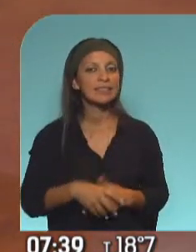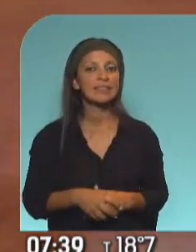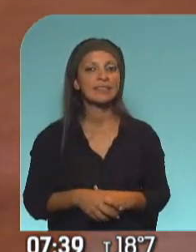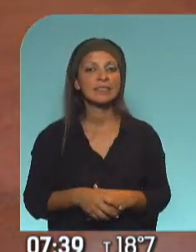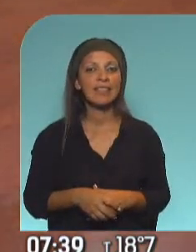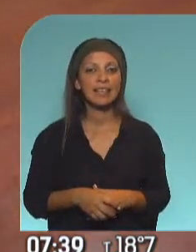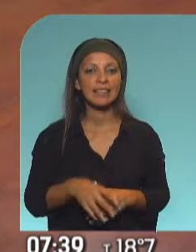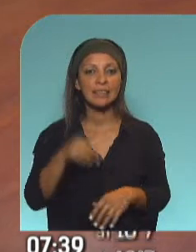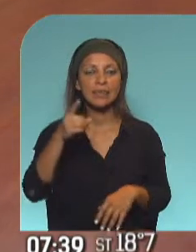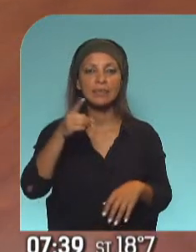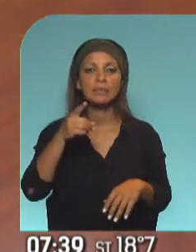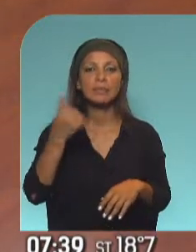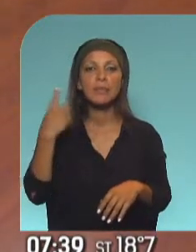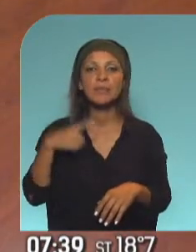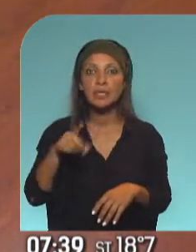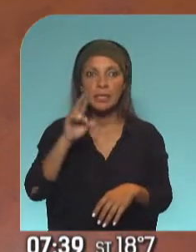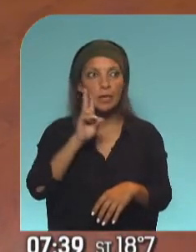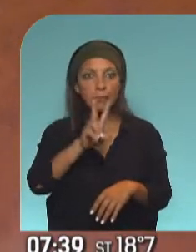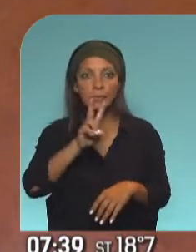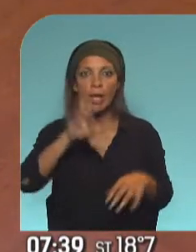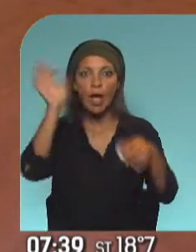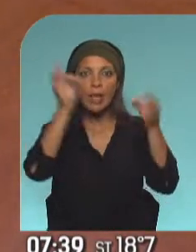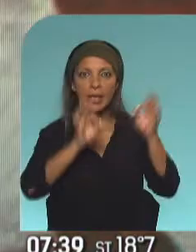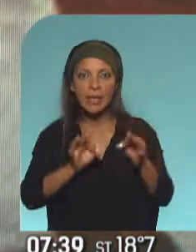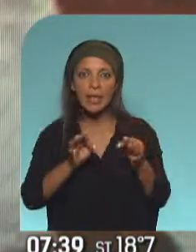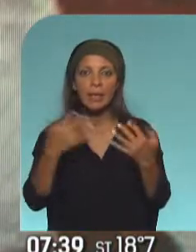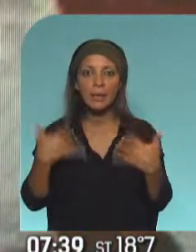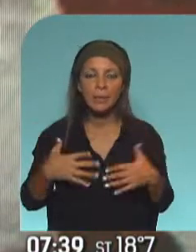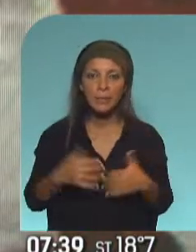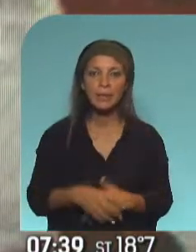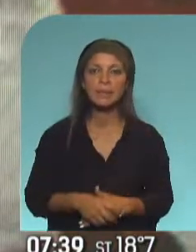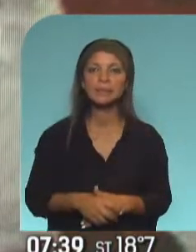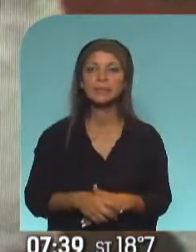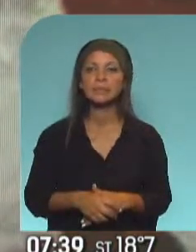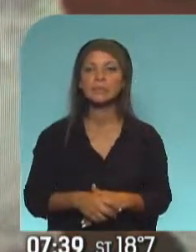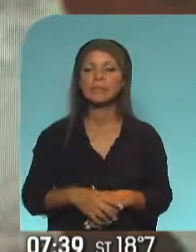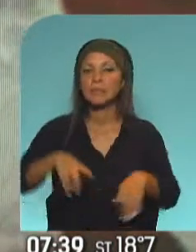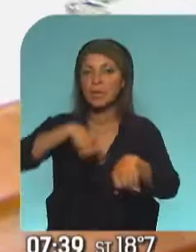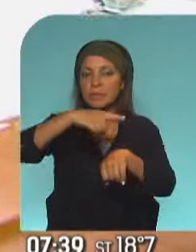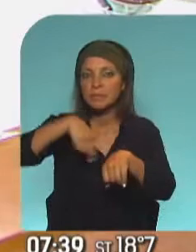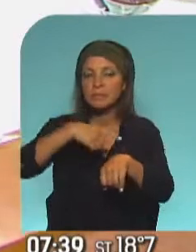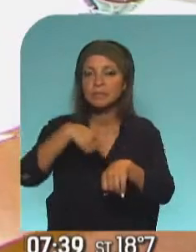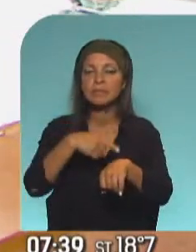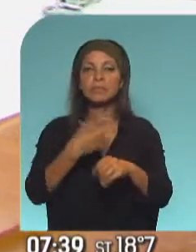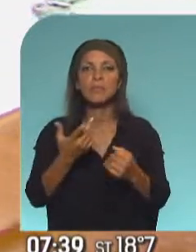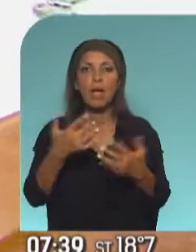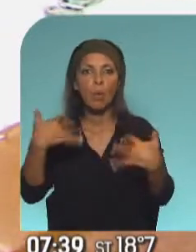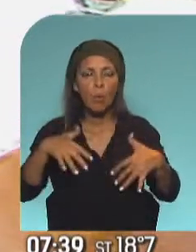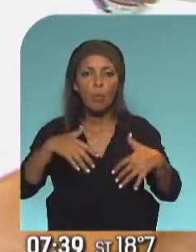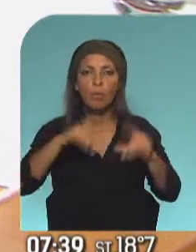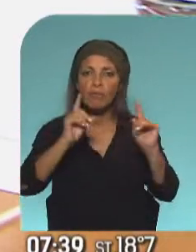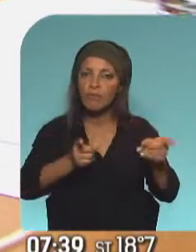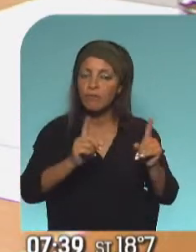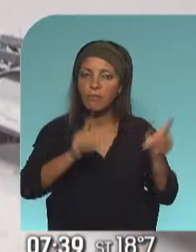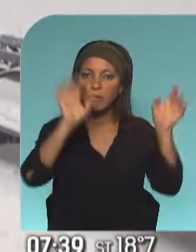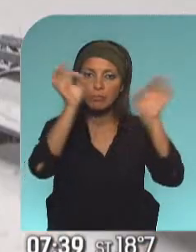Flor, la intensa allí nevada en la ciudad de Nueva York. Justamente en las últimas horas han caído muchos milímetros de nieve, lo cual está